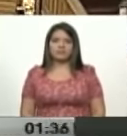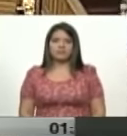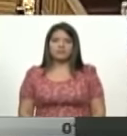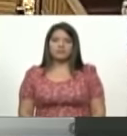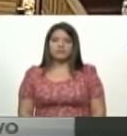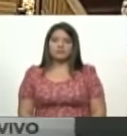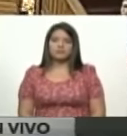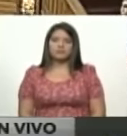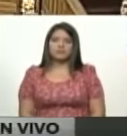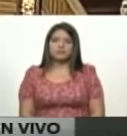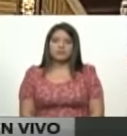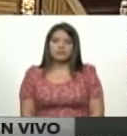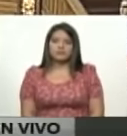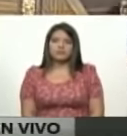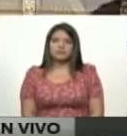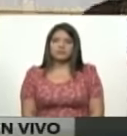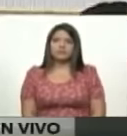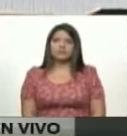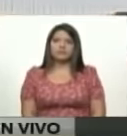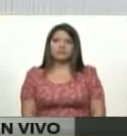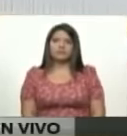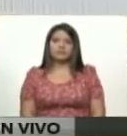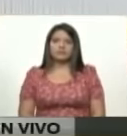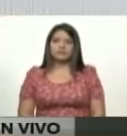En consideración,